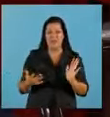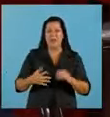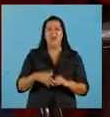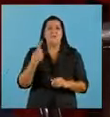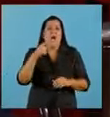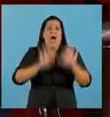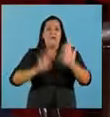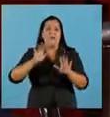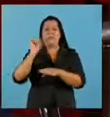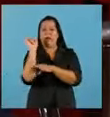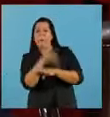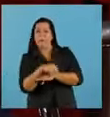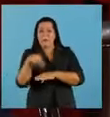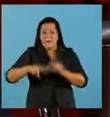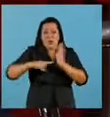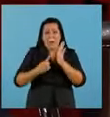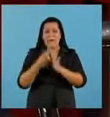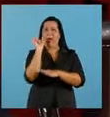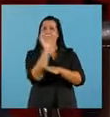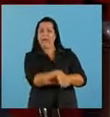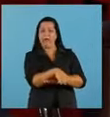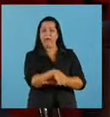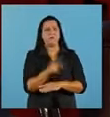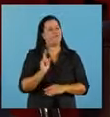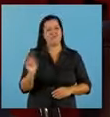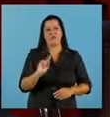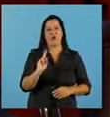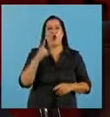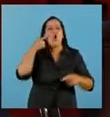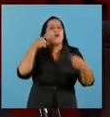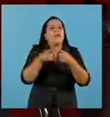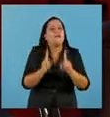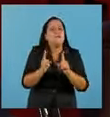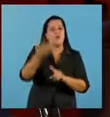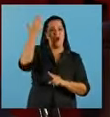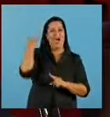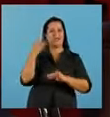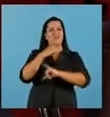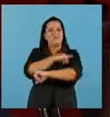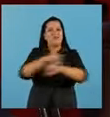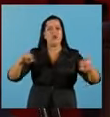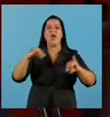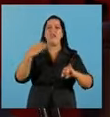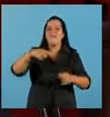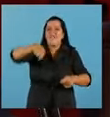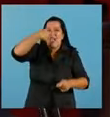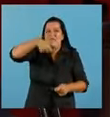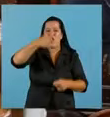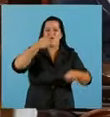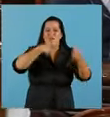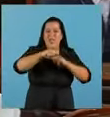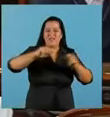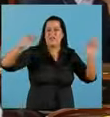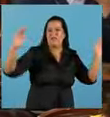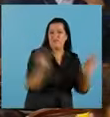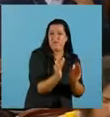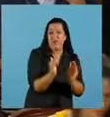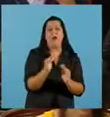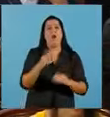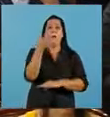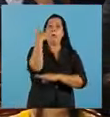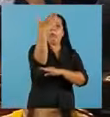ignorados desde esta capital. El objetivo que había sido enunciado de reducir el narcotráfico fue más